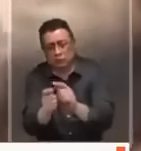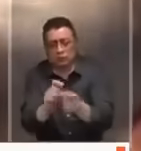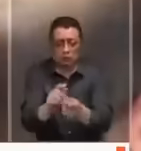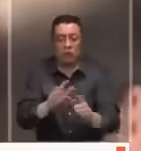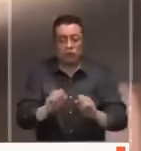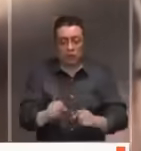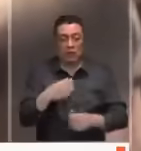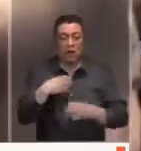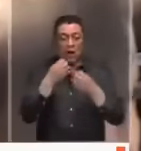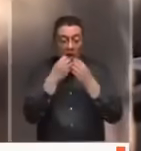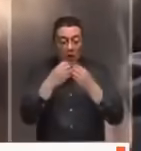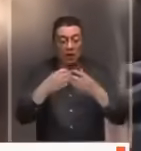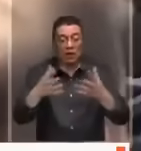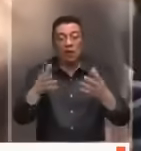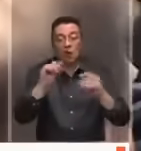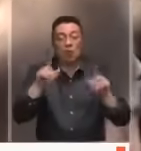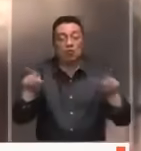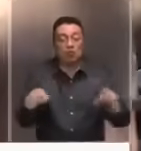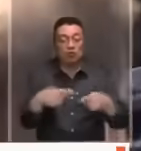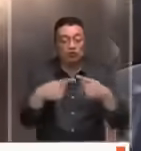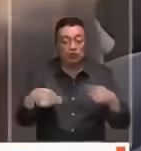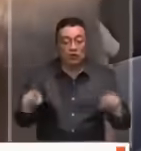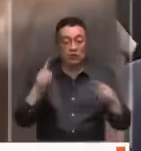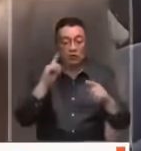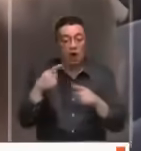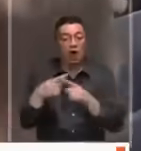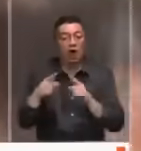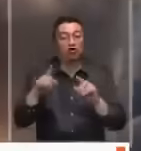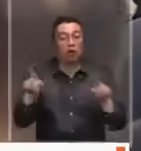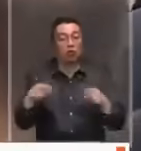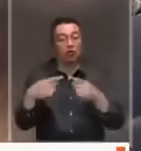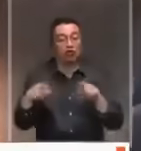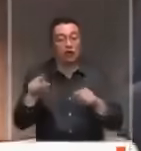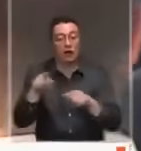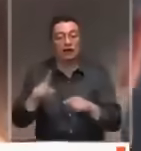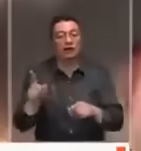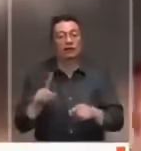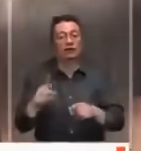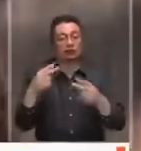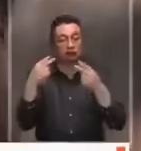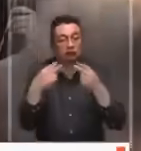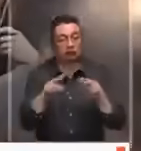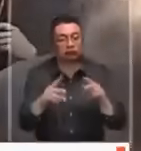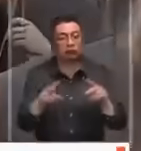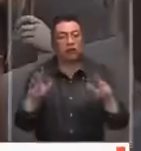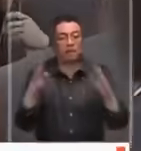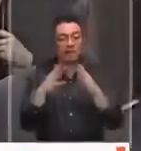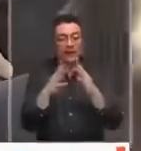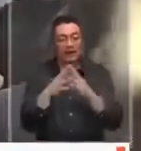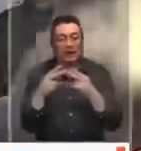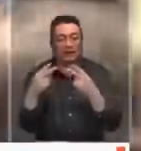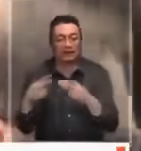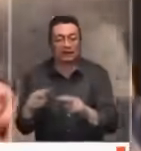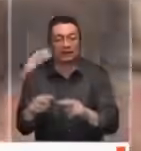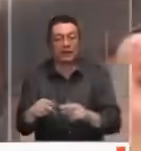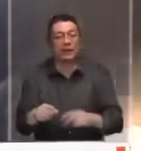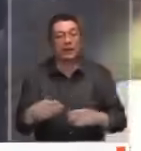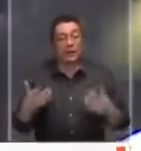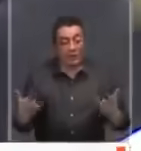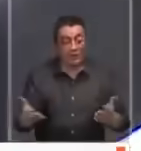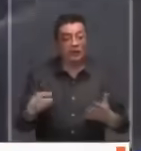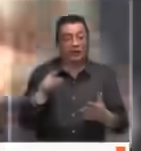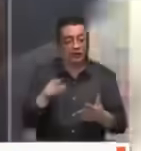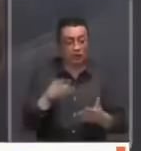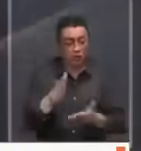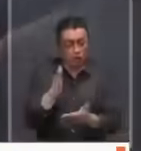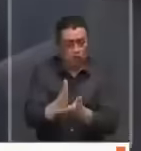una entonación con allí de otro tipo musical que no necesariamente son las bandas militares. Entonces, es